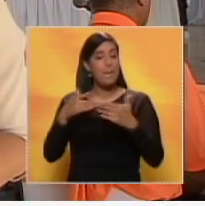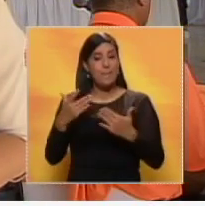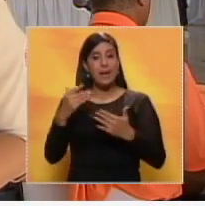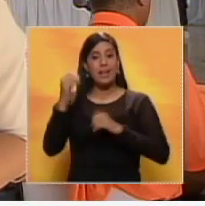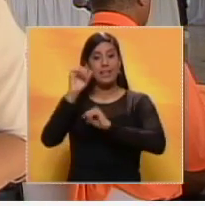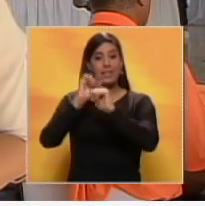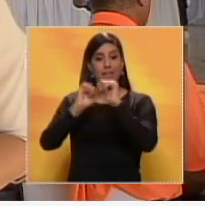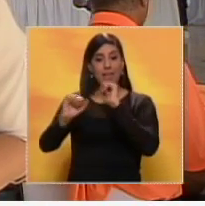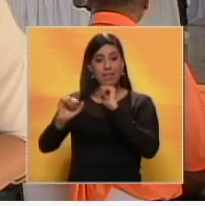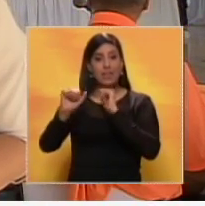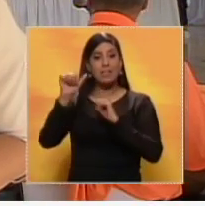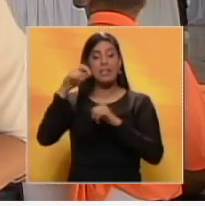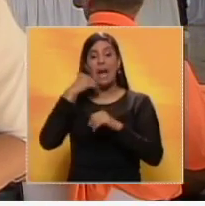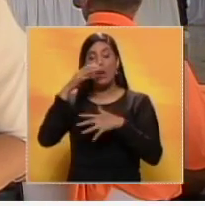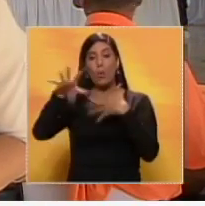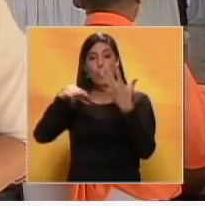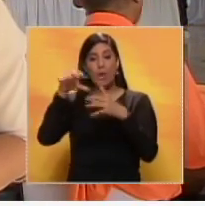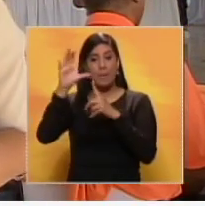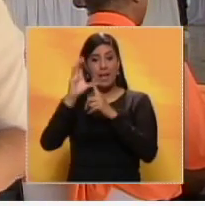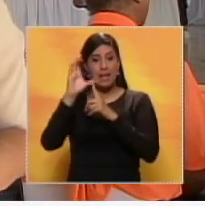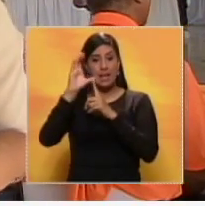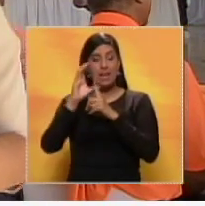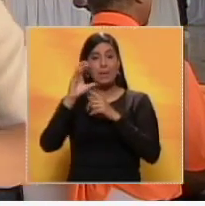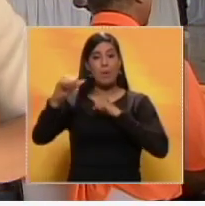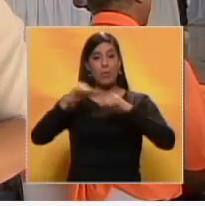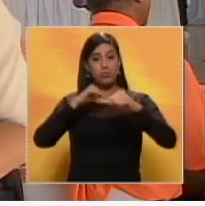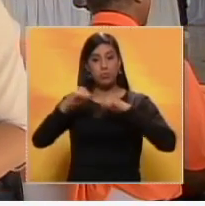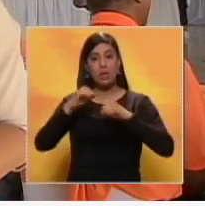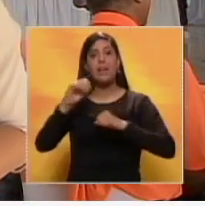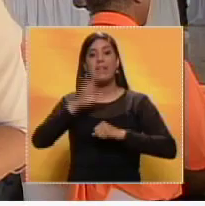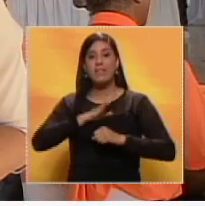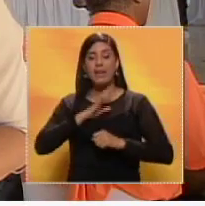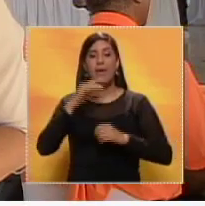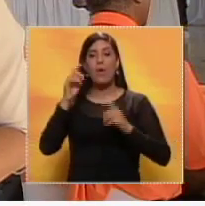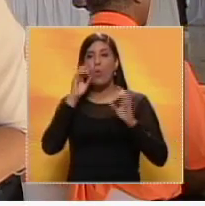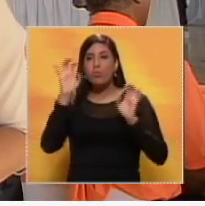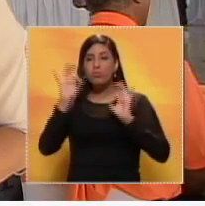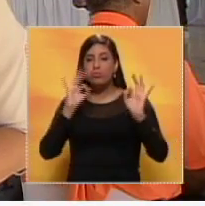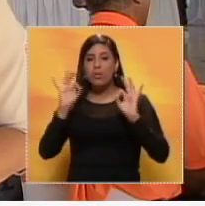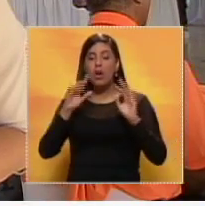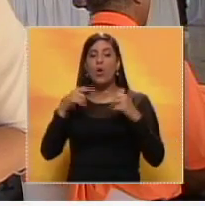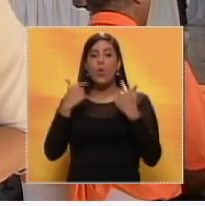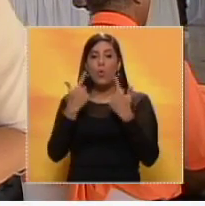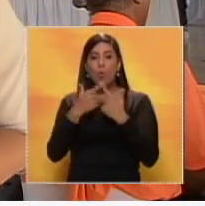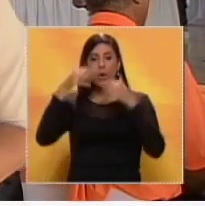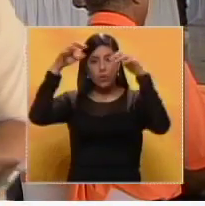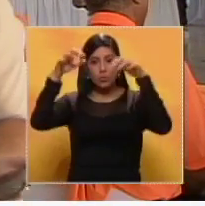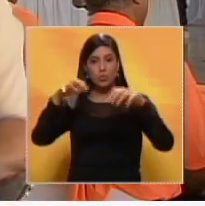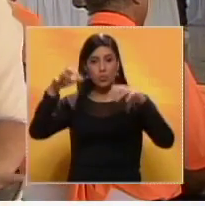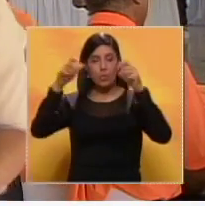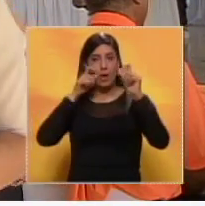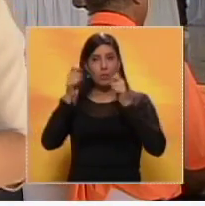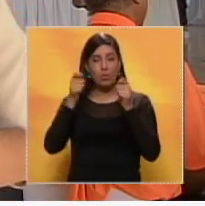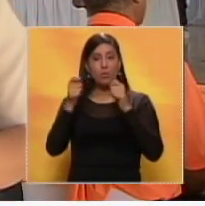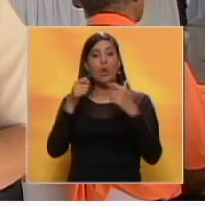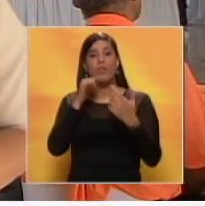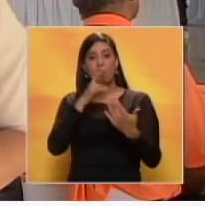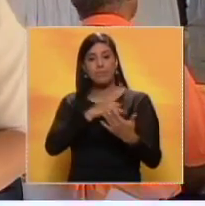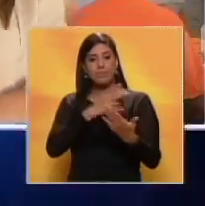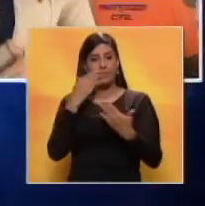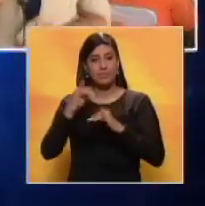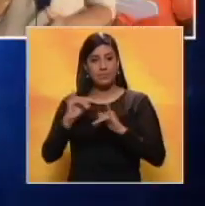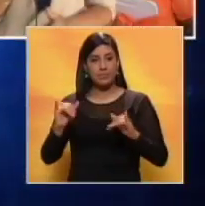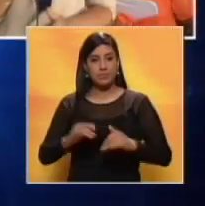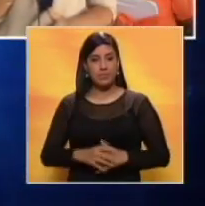la Prevención de Eventos Climatológicos y Sísmicos se han venido monitoreando las recientes lluvias. Con esta información retornamos al paso